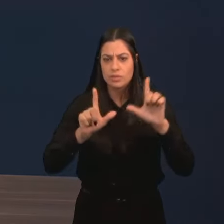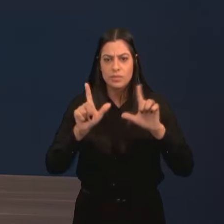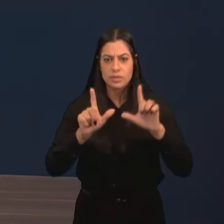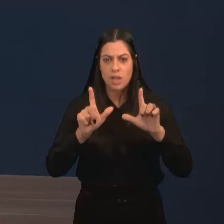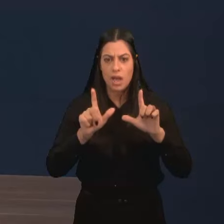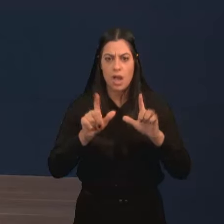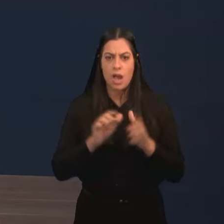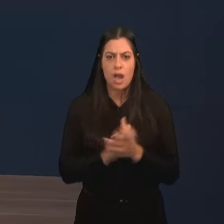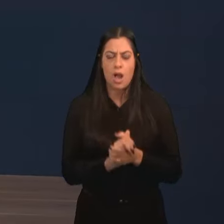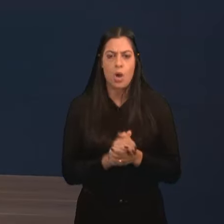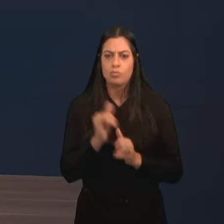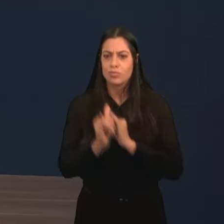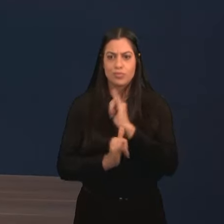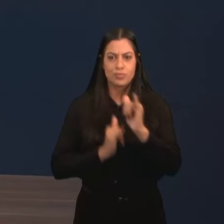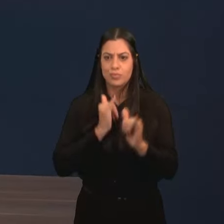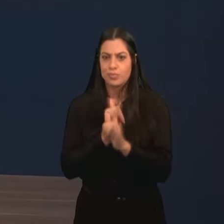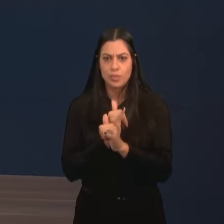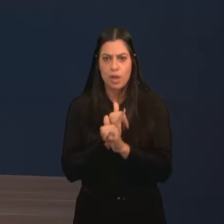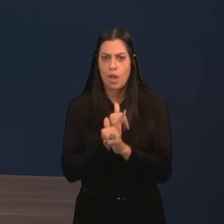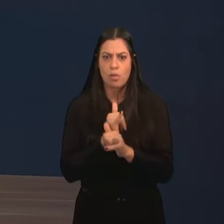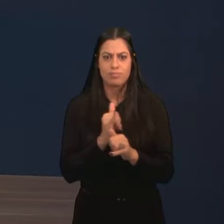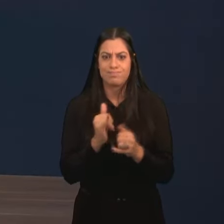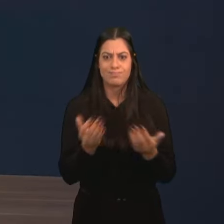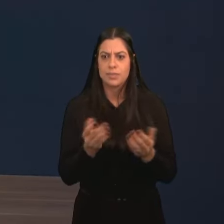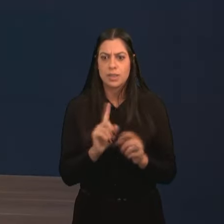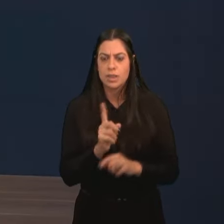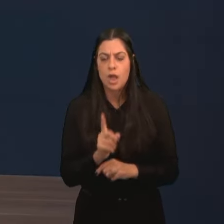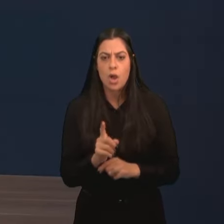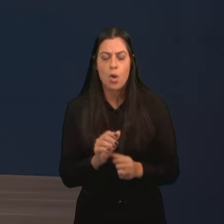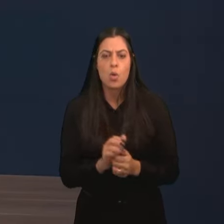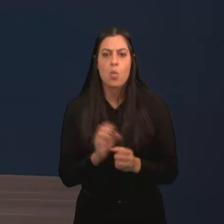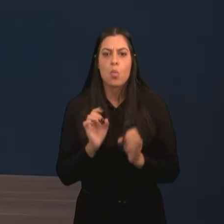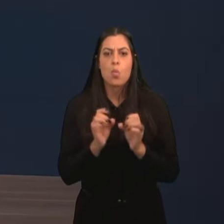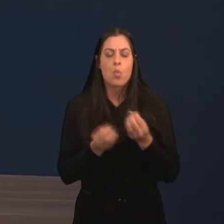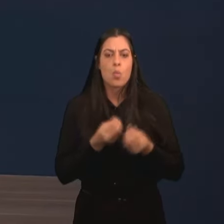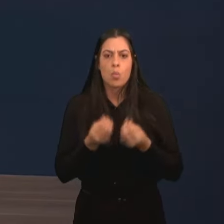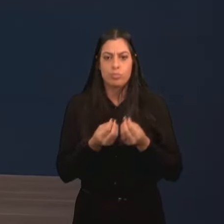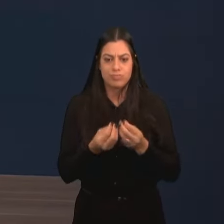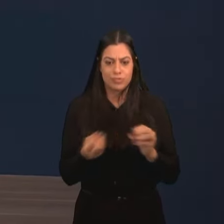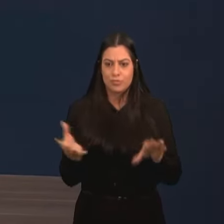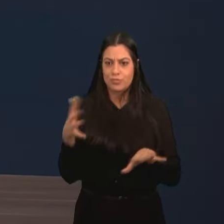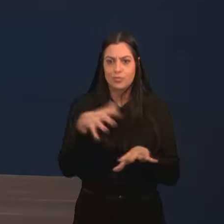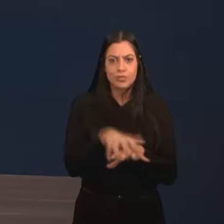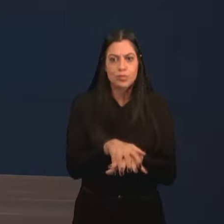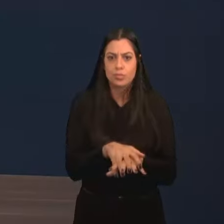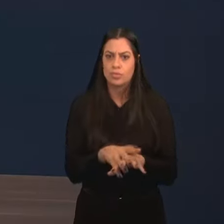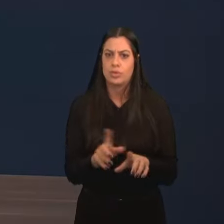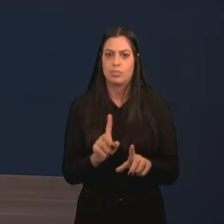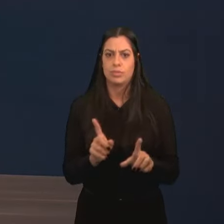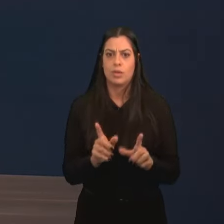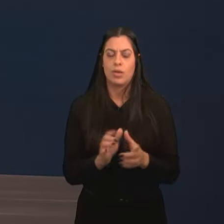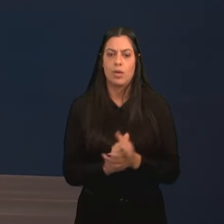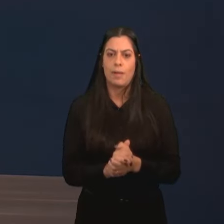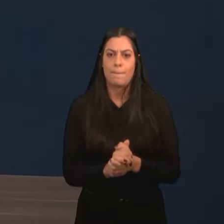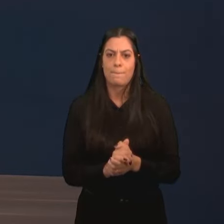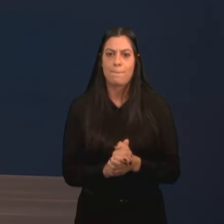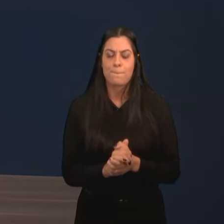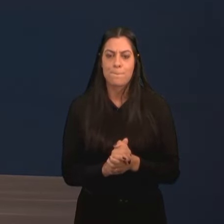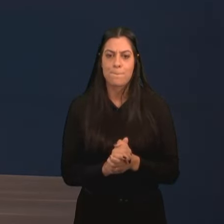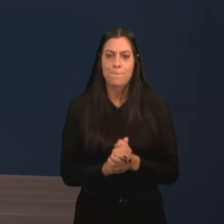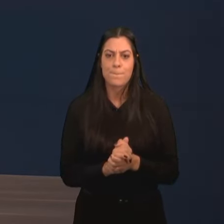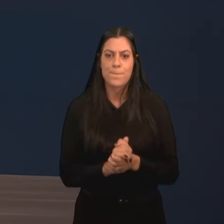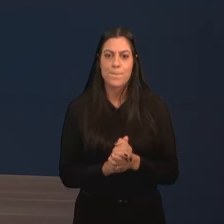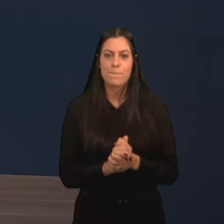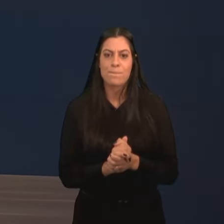bien la banda ancha de Internet, como si eso mostrara un índice de inclusión, como nosotros hemos visto desde el punto de